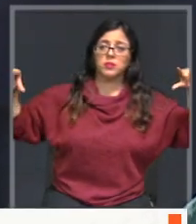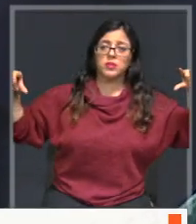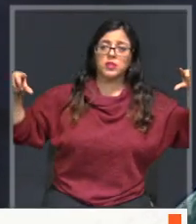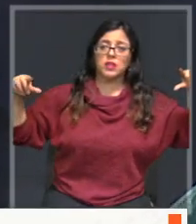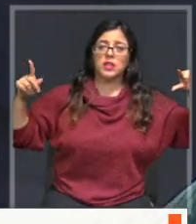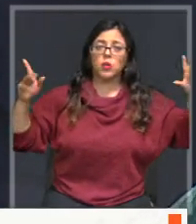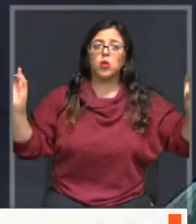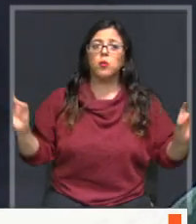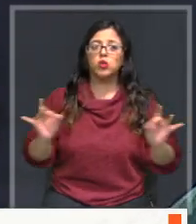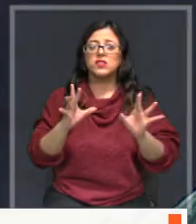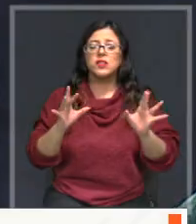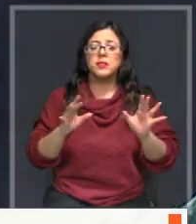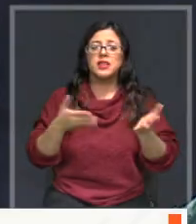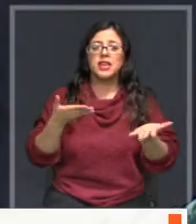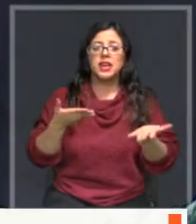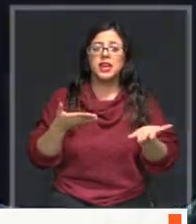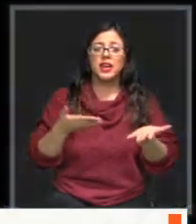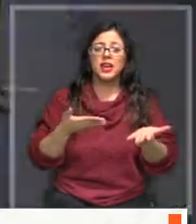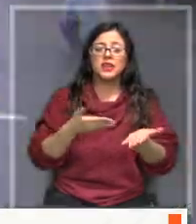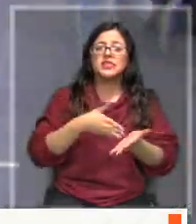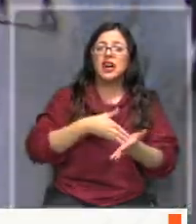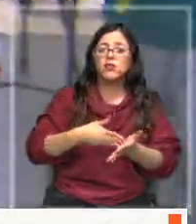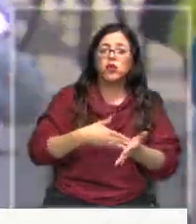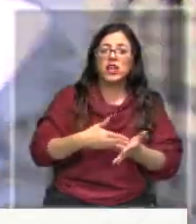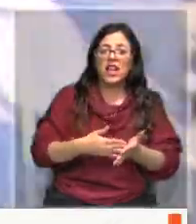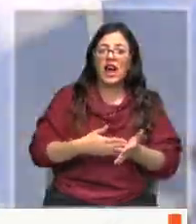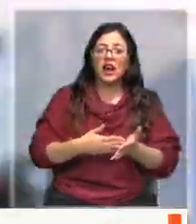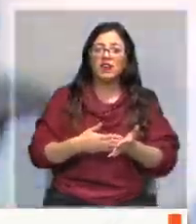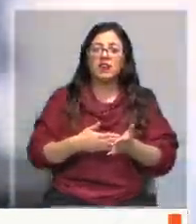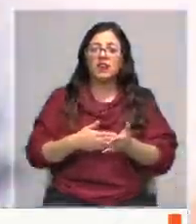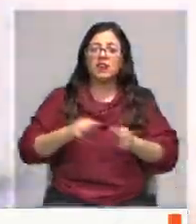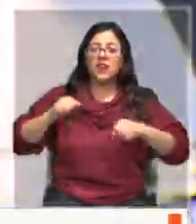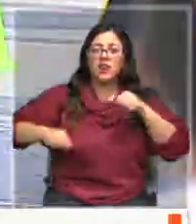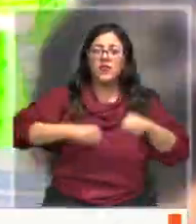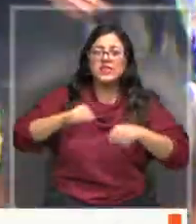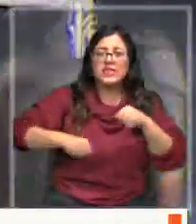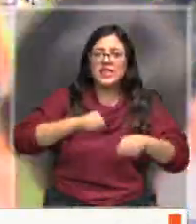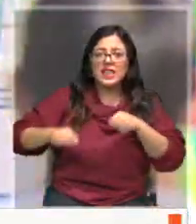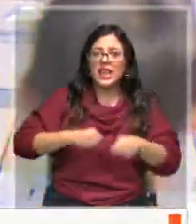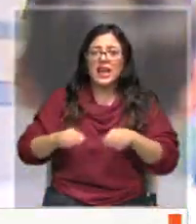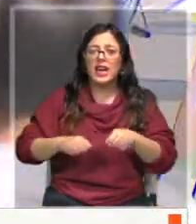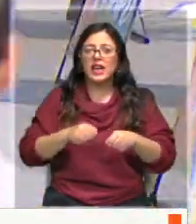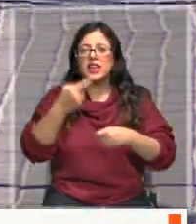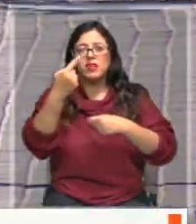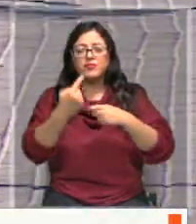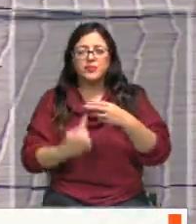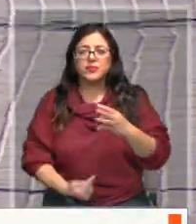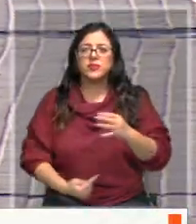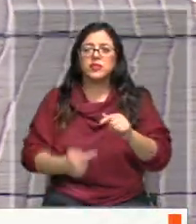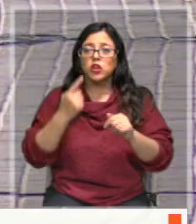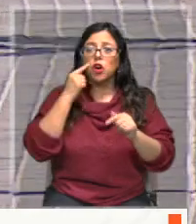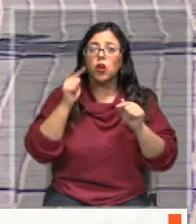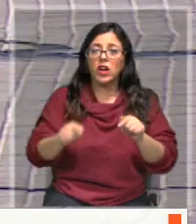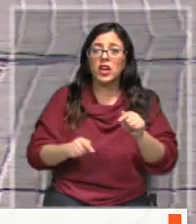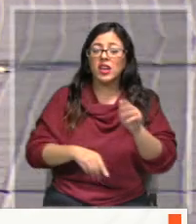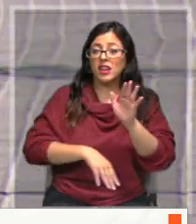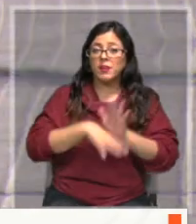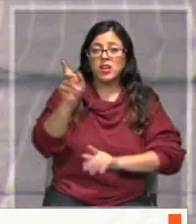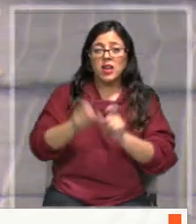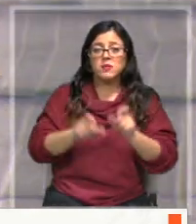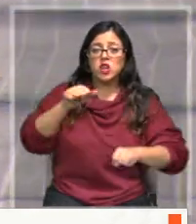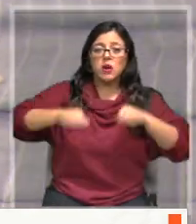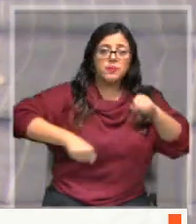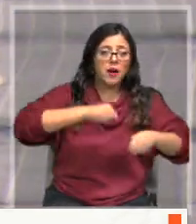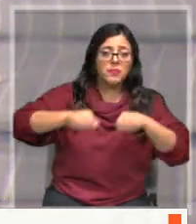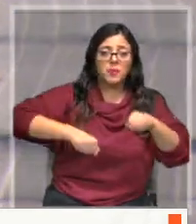vulnerable ya sea bicicleta scooter O peatón cada vez son más quienes usan su bicicleta como panorama y para transportarse